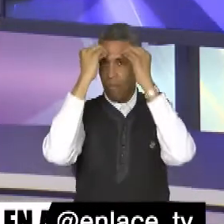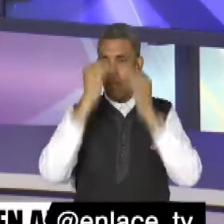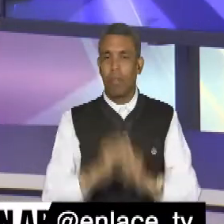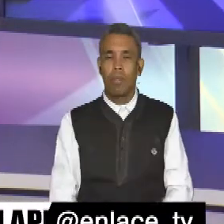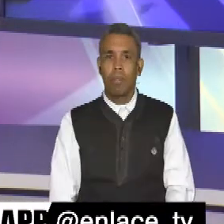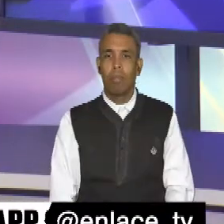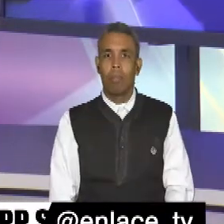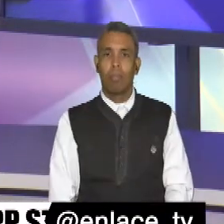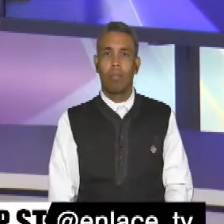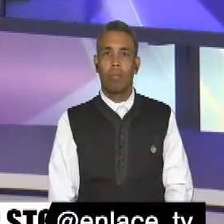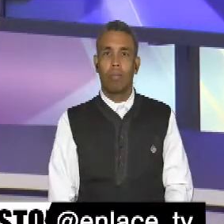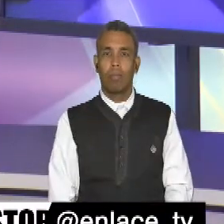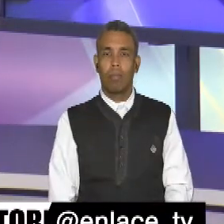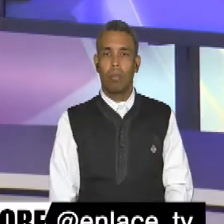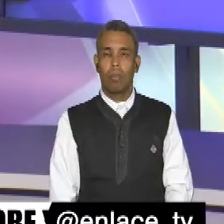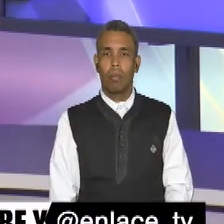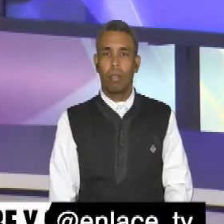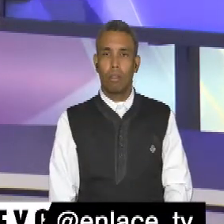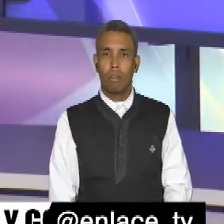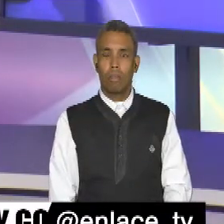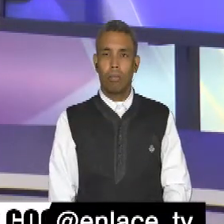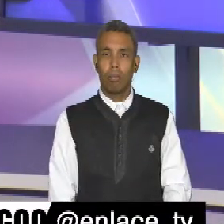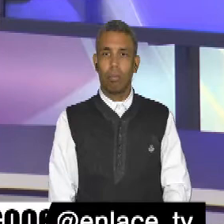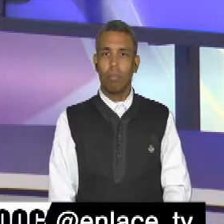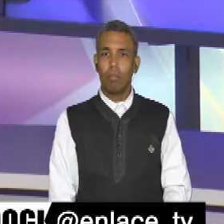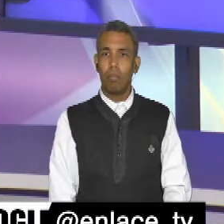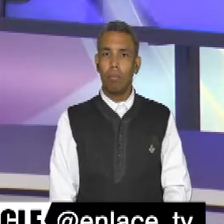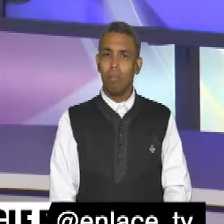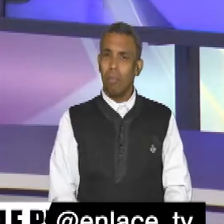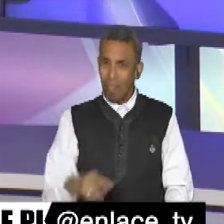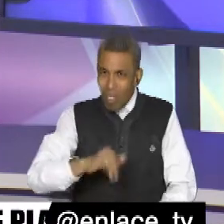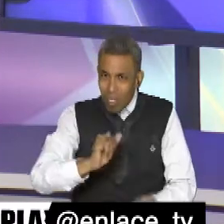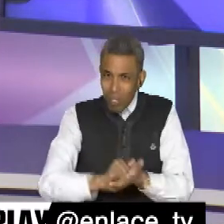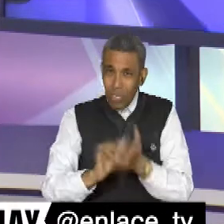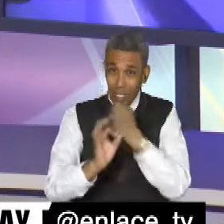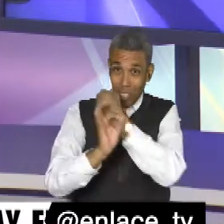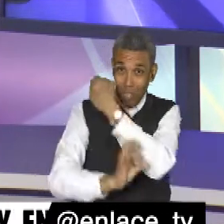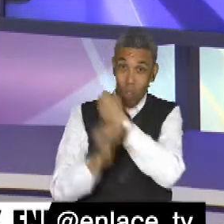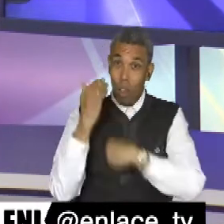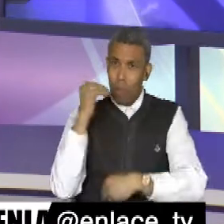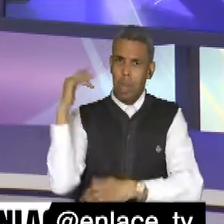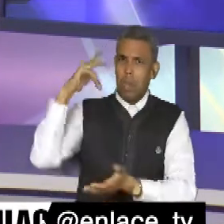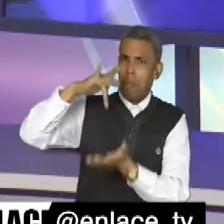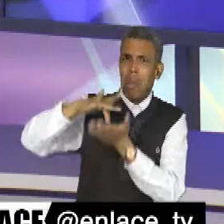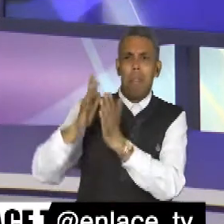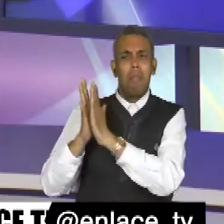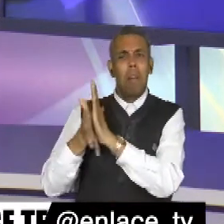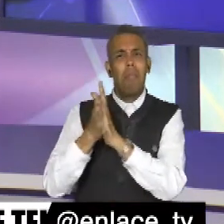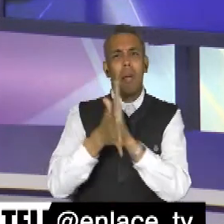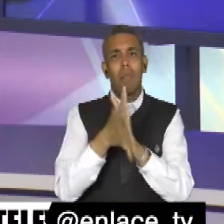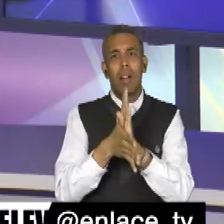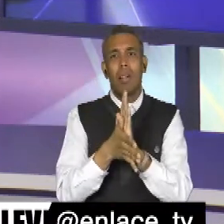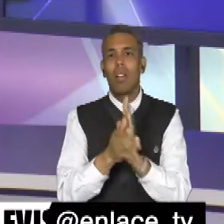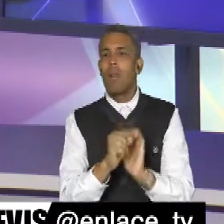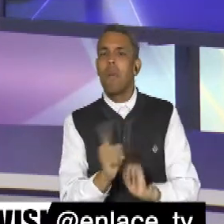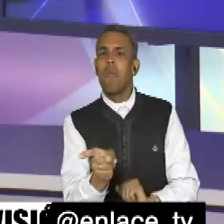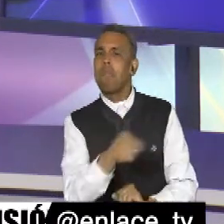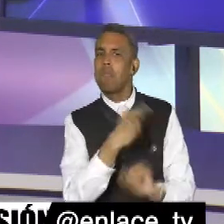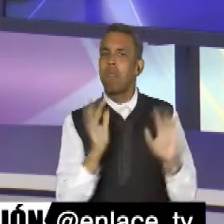Directivos docentes del Liceo Michiquilines destacan la importancia de la presencia en la ciudad de la conferencista Anidia